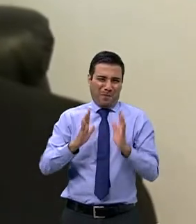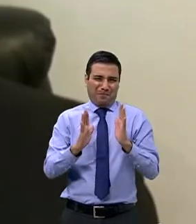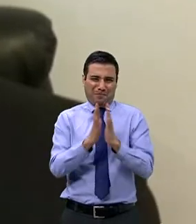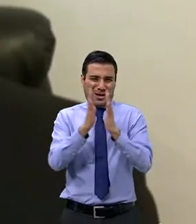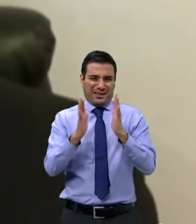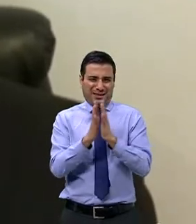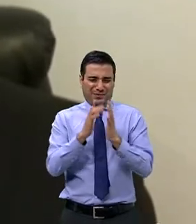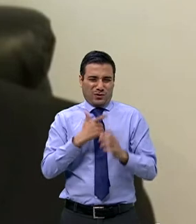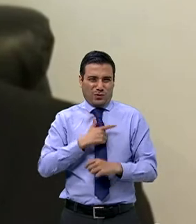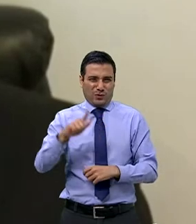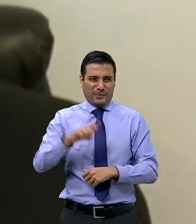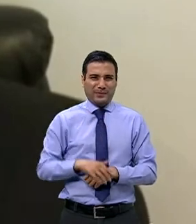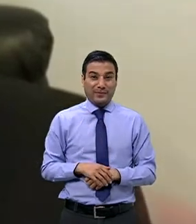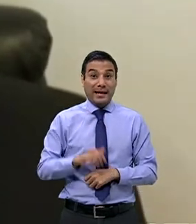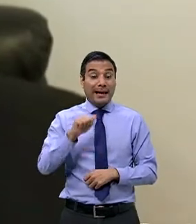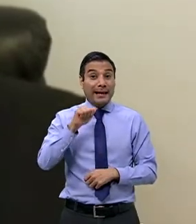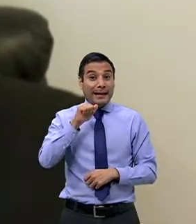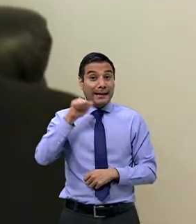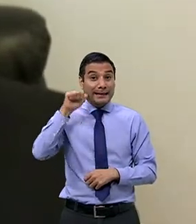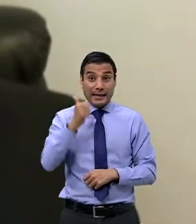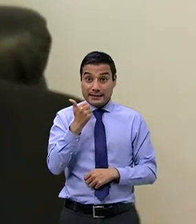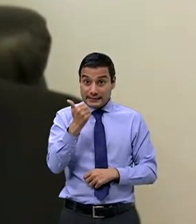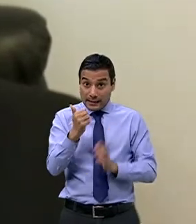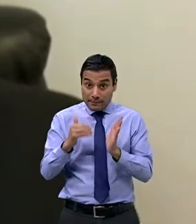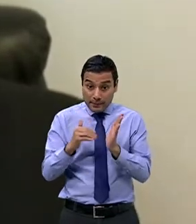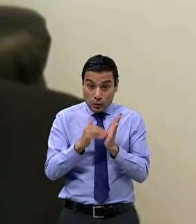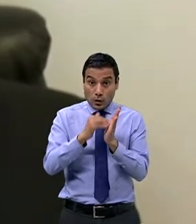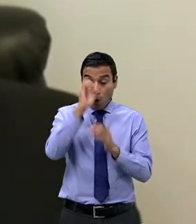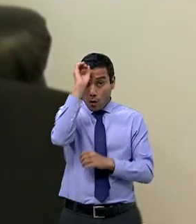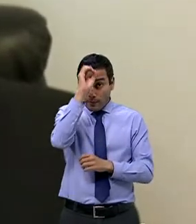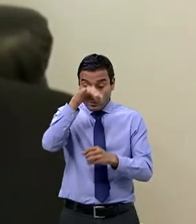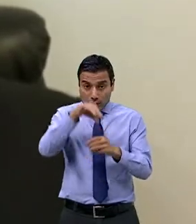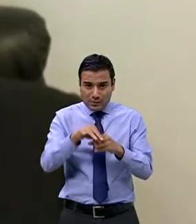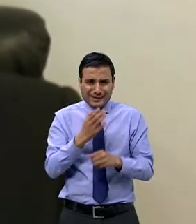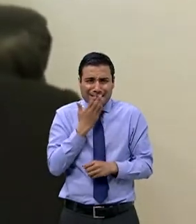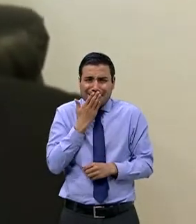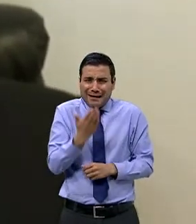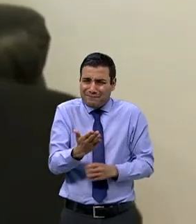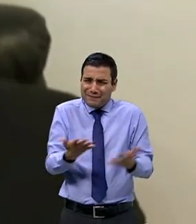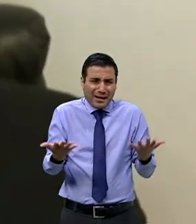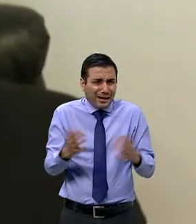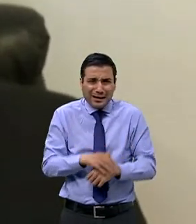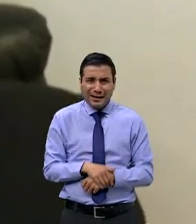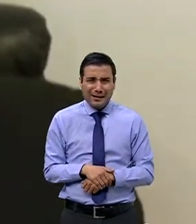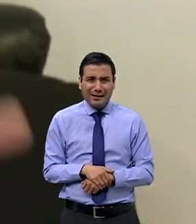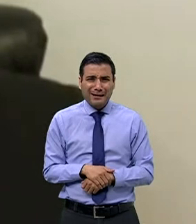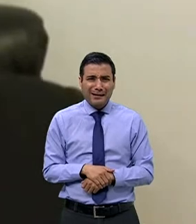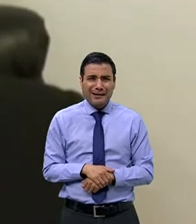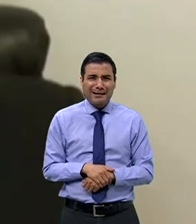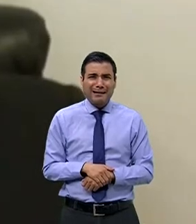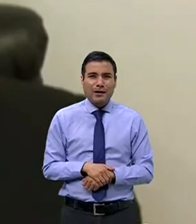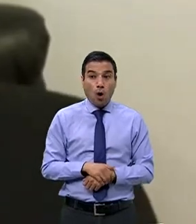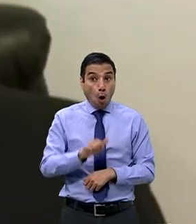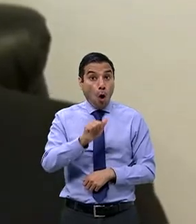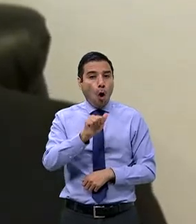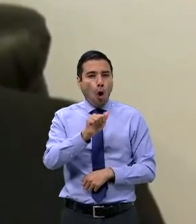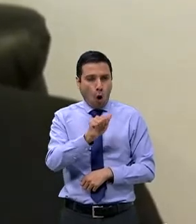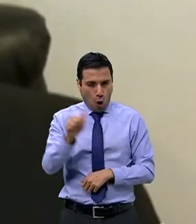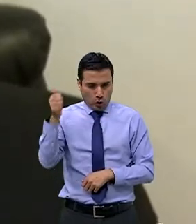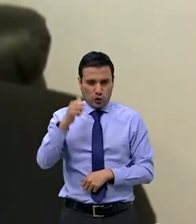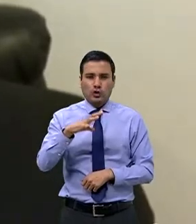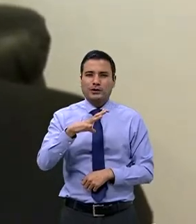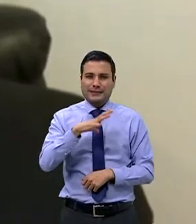de 6 millones que se expresaron ayer son bienvenidos y a los otros que votaron ilegalmente que hay muchos vídeos